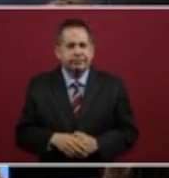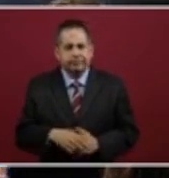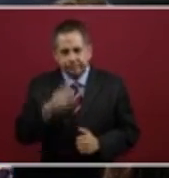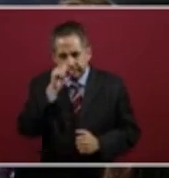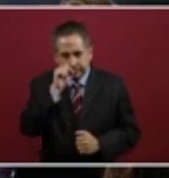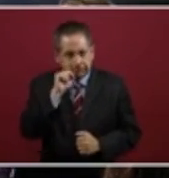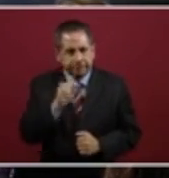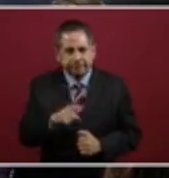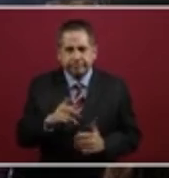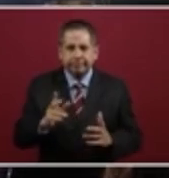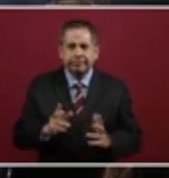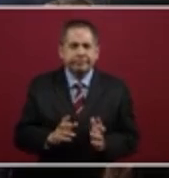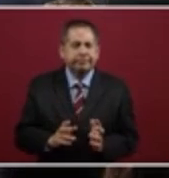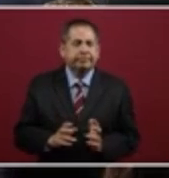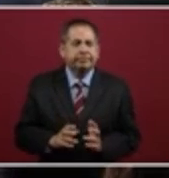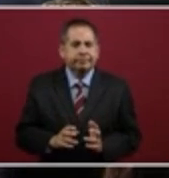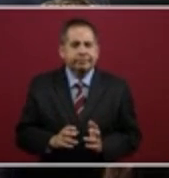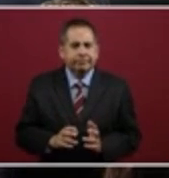también